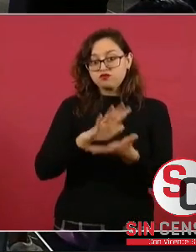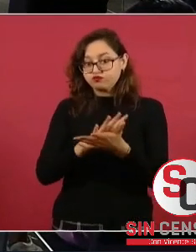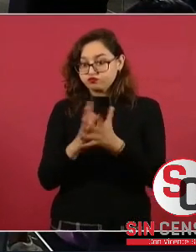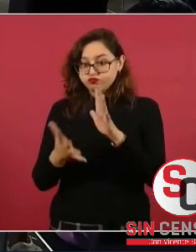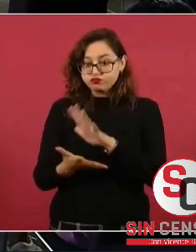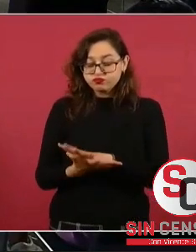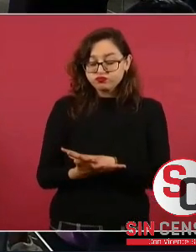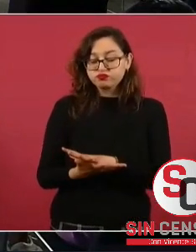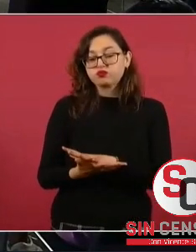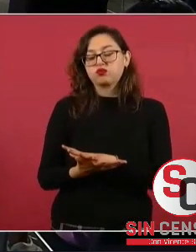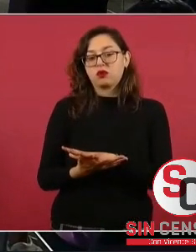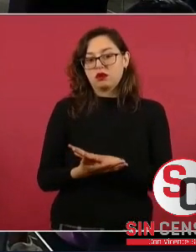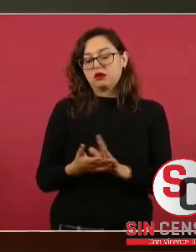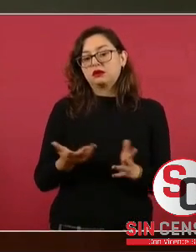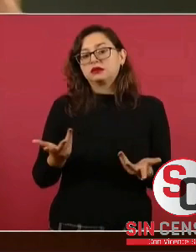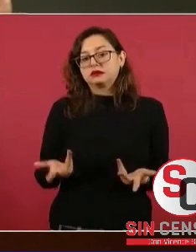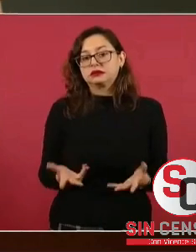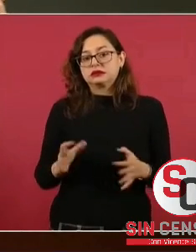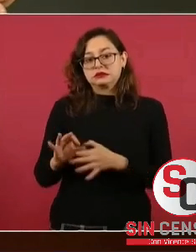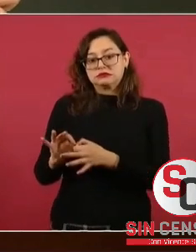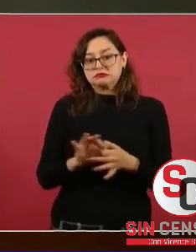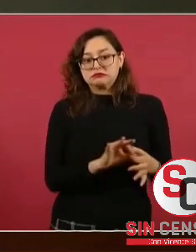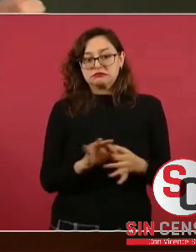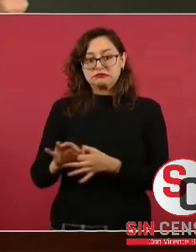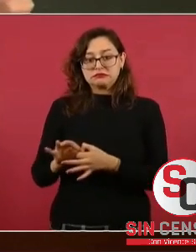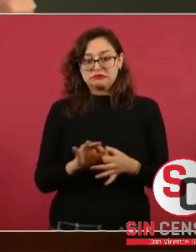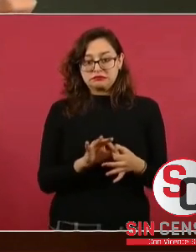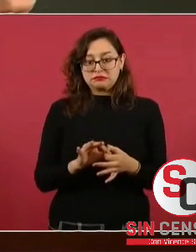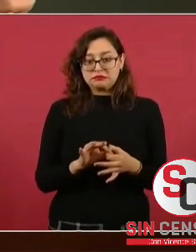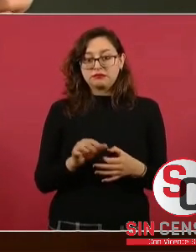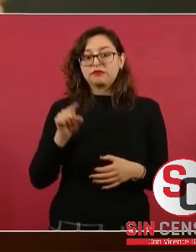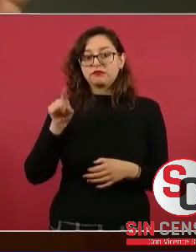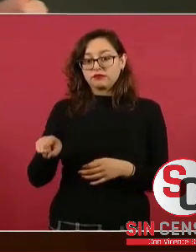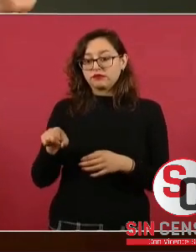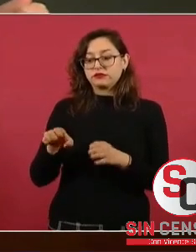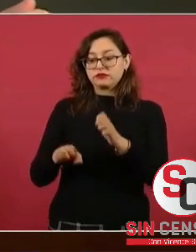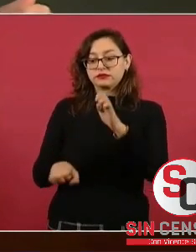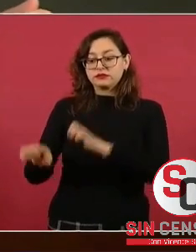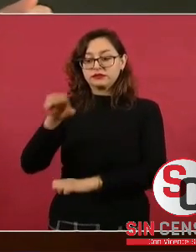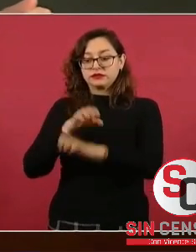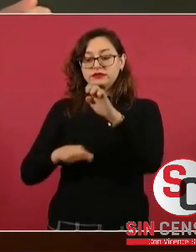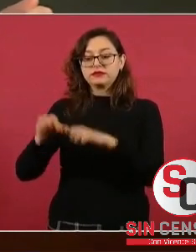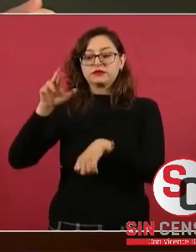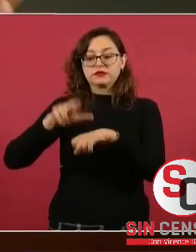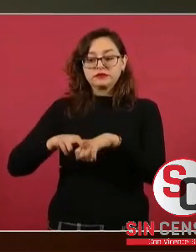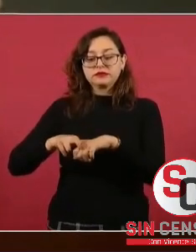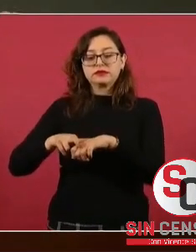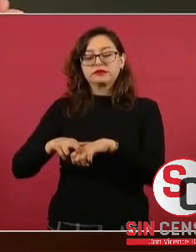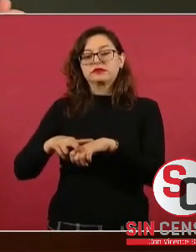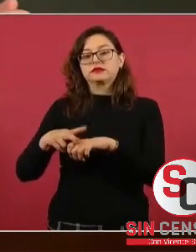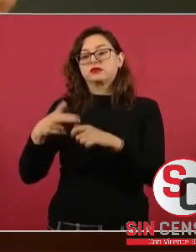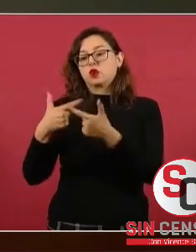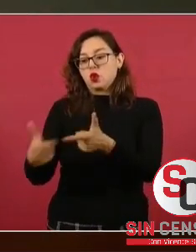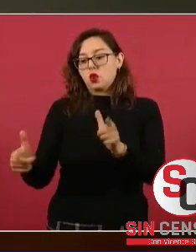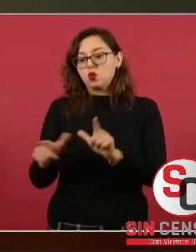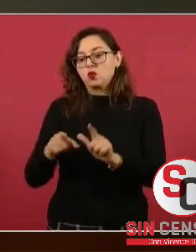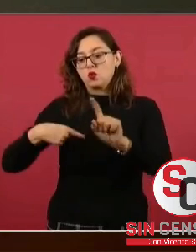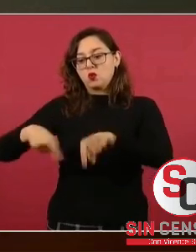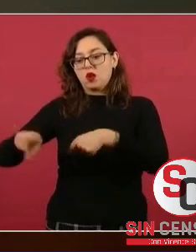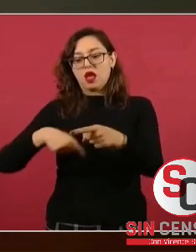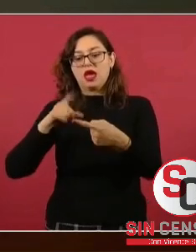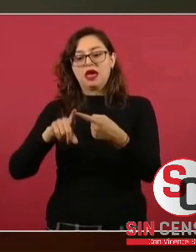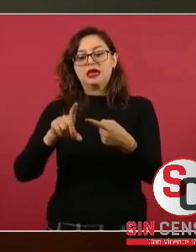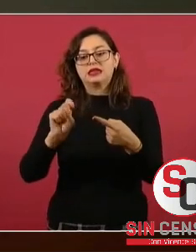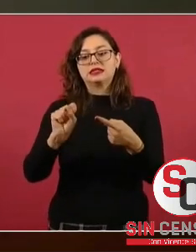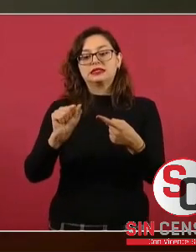de Vaca. Están relacionados el empresario, el dueño del equipo del Santos, del Atlas, y también era dueño